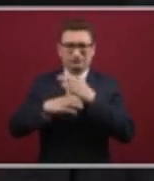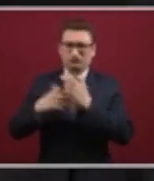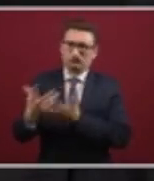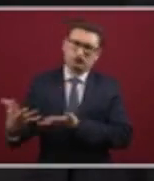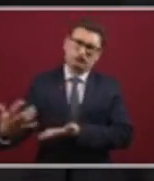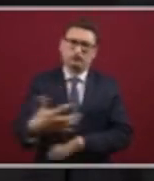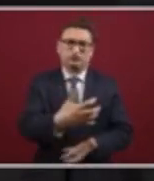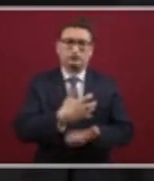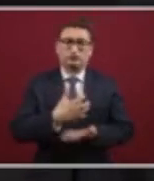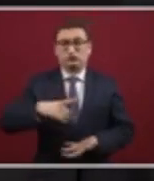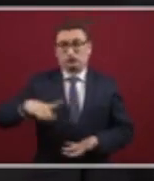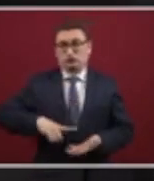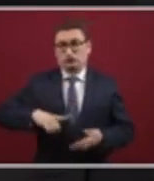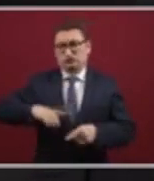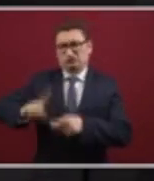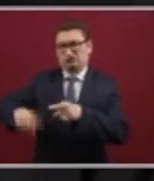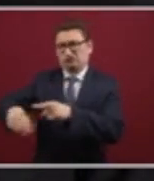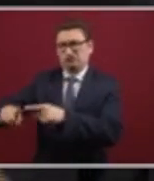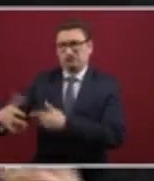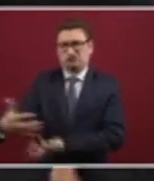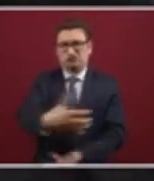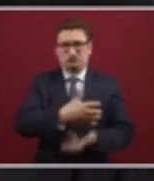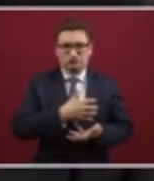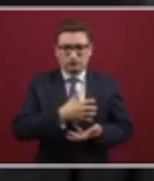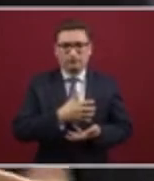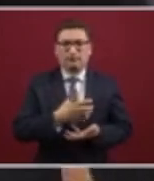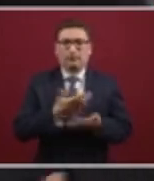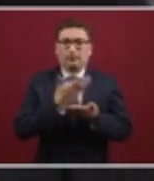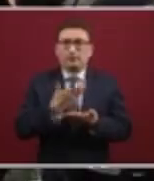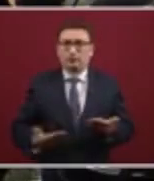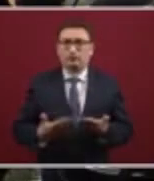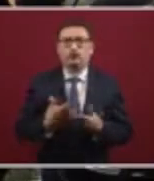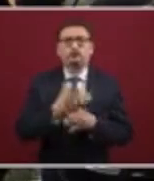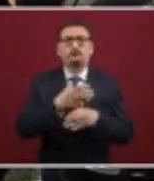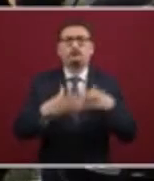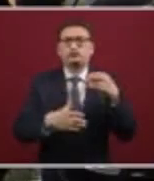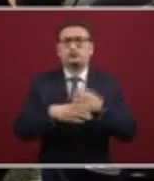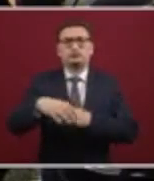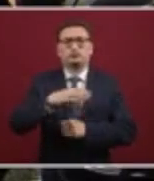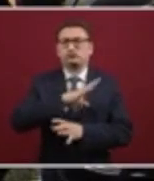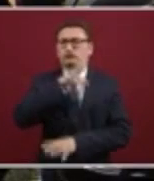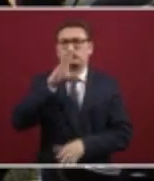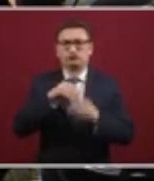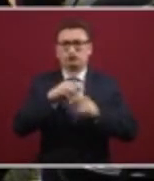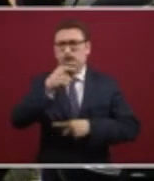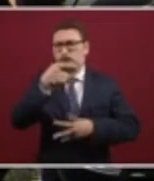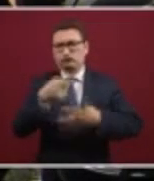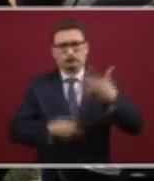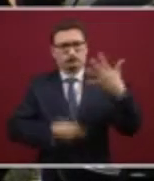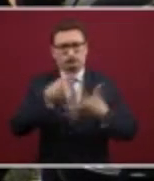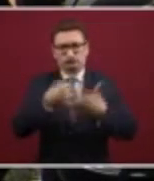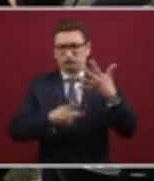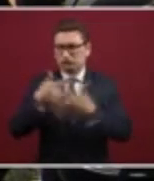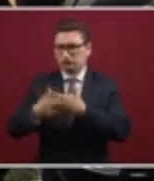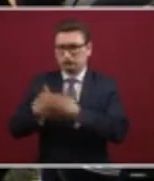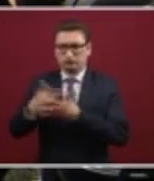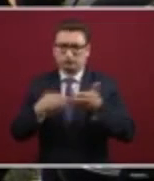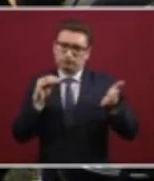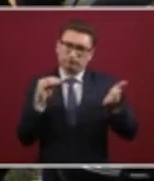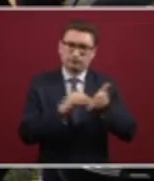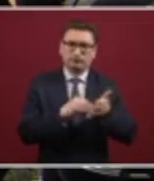pues ahora se está haciendo el inventario de todo lo que hay y el